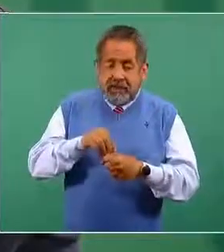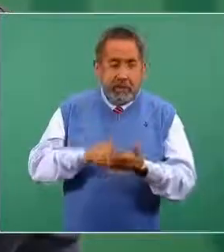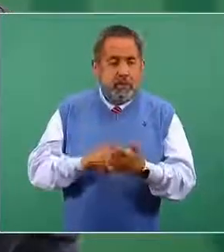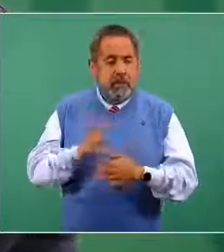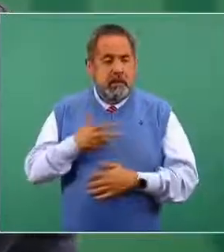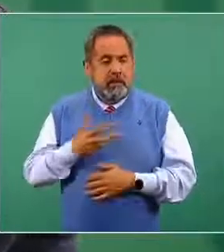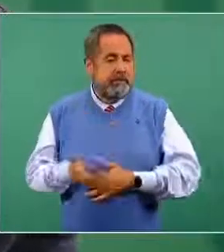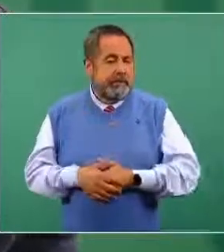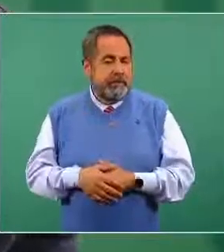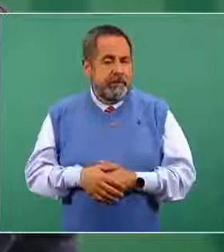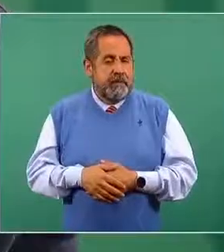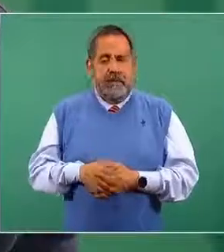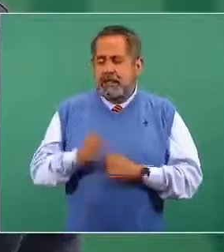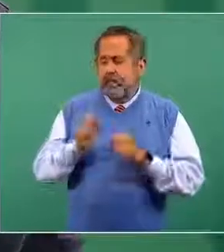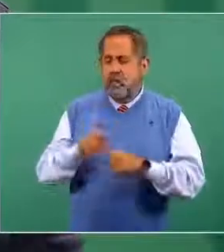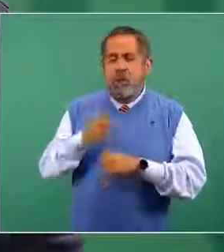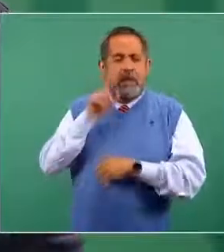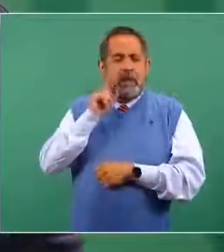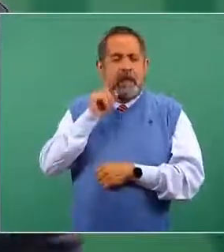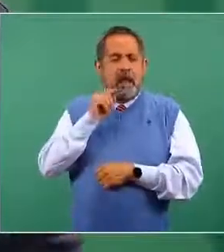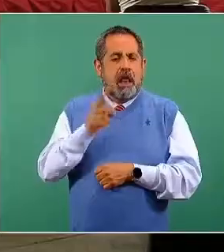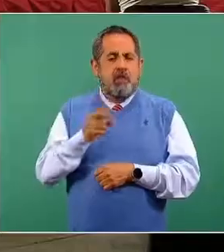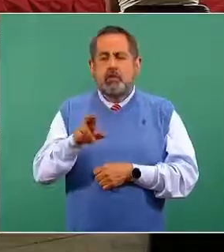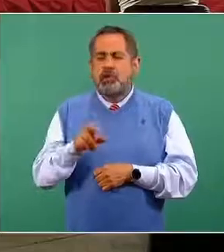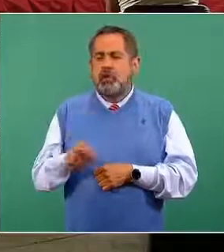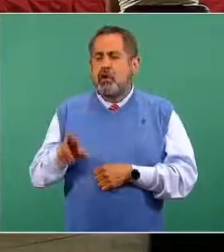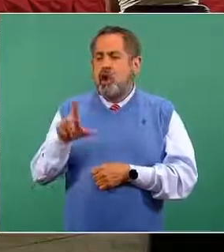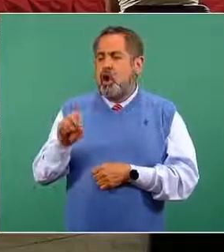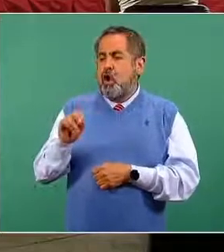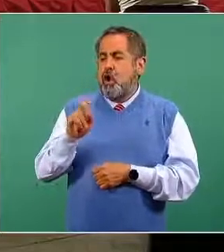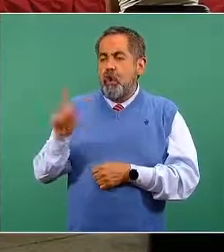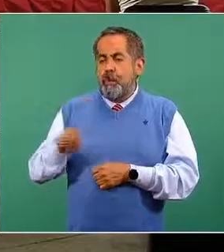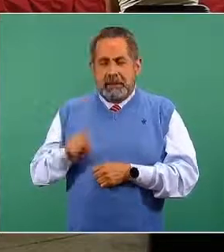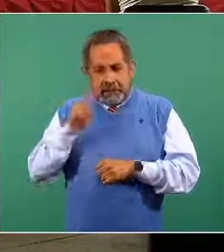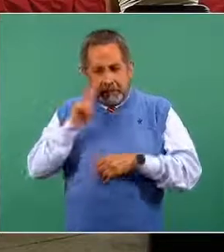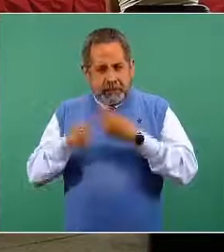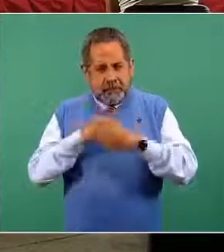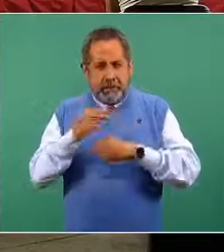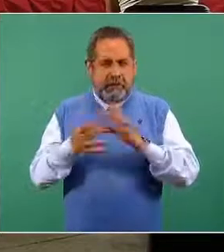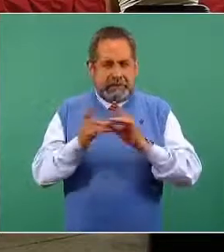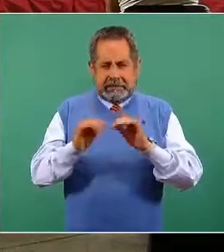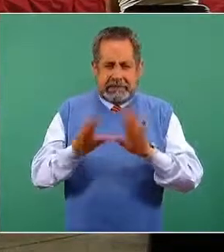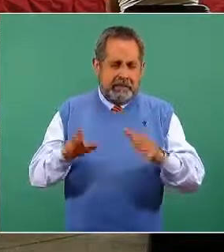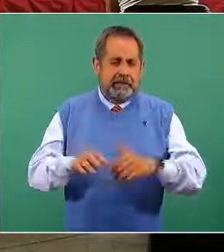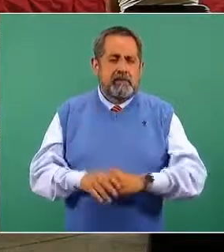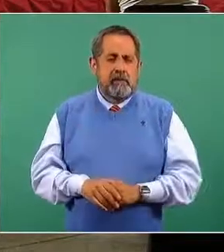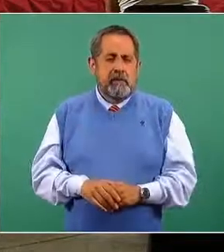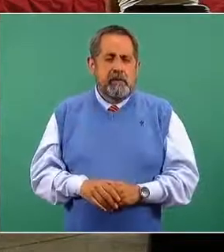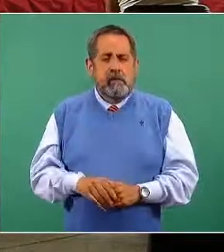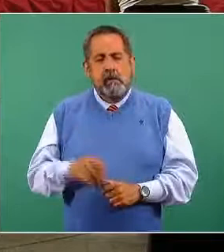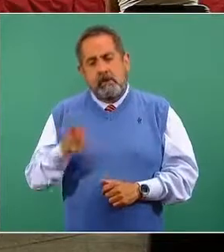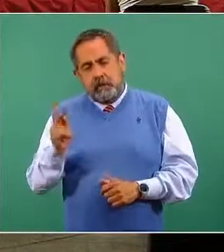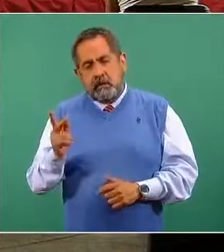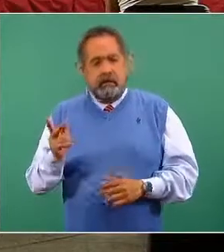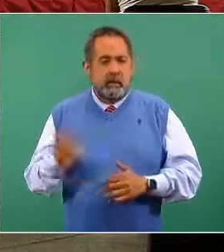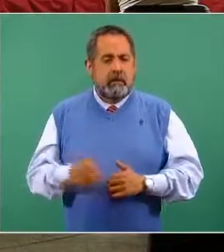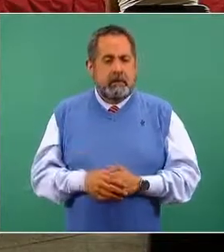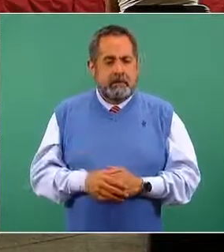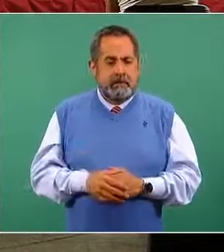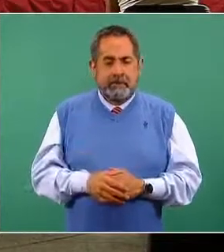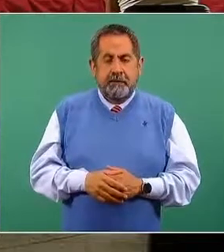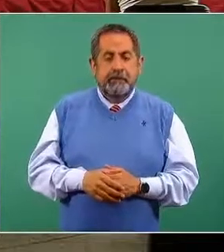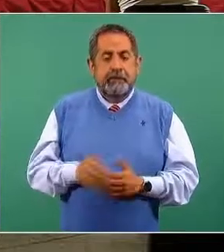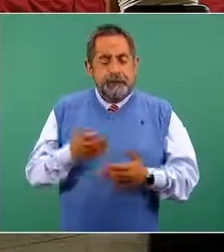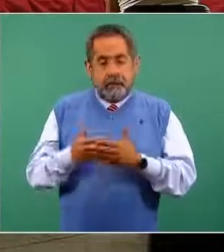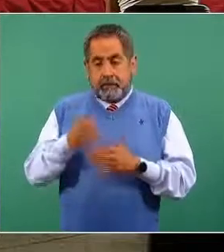De seguro el doctor López Ridaura el día de mañana con los números y los datos pues lo van a poder ver claramente. Pero entonces además, ahora